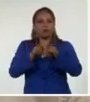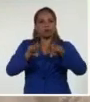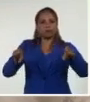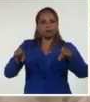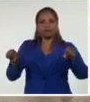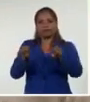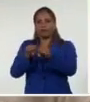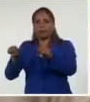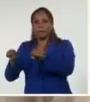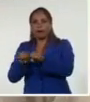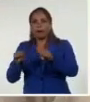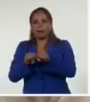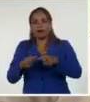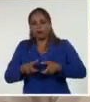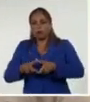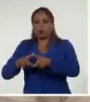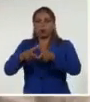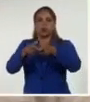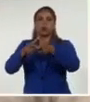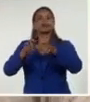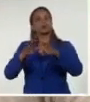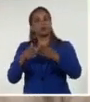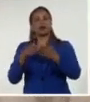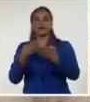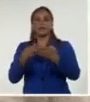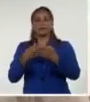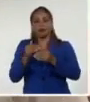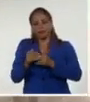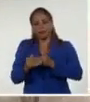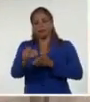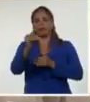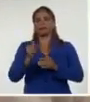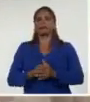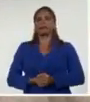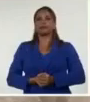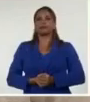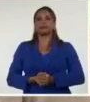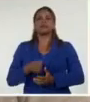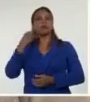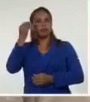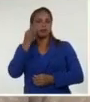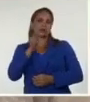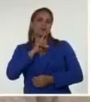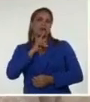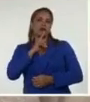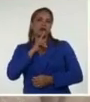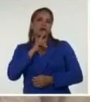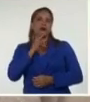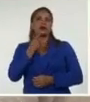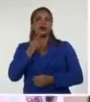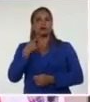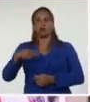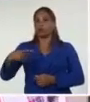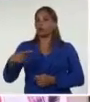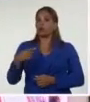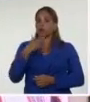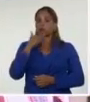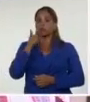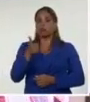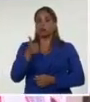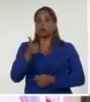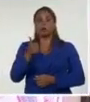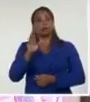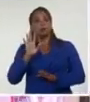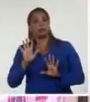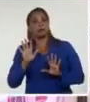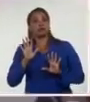si con todos los circuitos le llega el agua a todos a la vez, vamos a empezar a cerrar el circuito porque pensamos que el agua debe ser de manera diaria, pero si